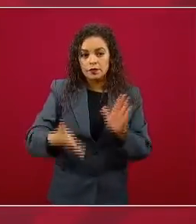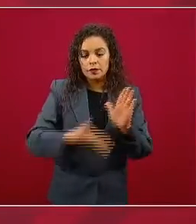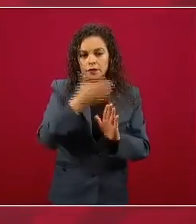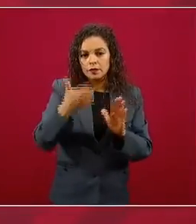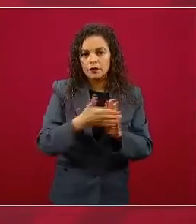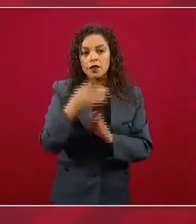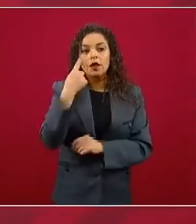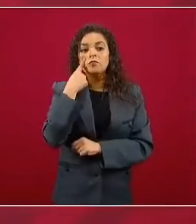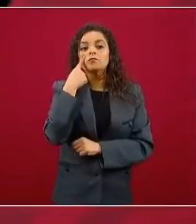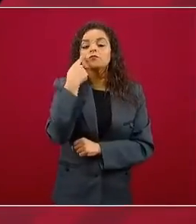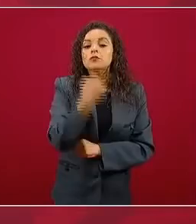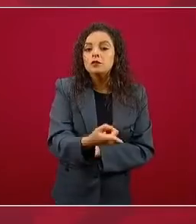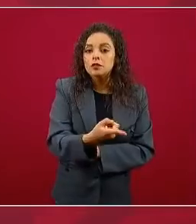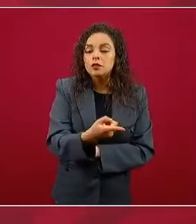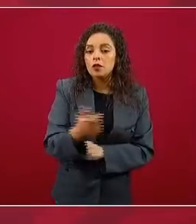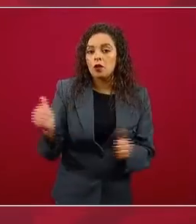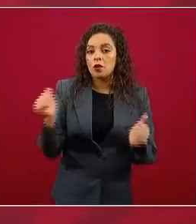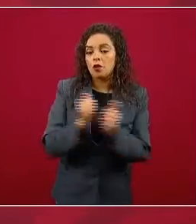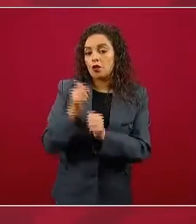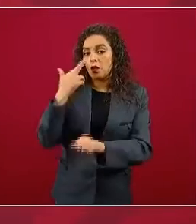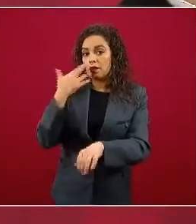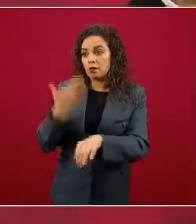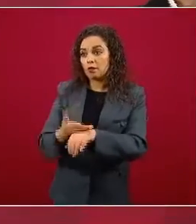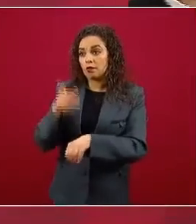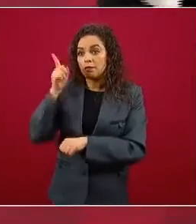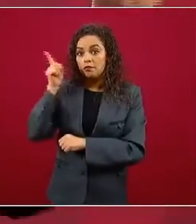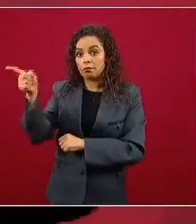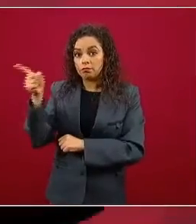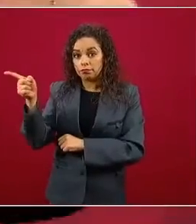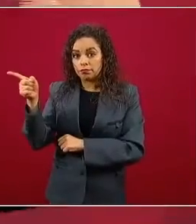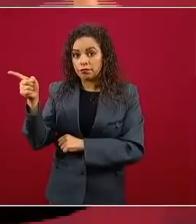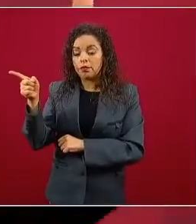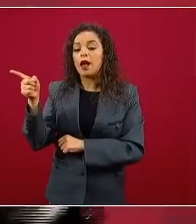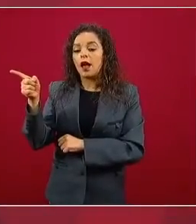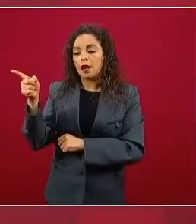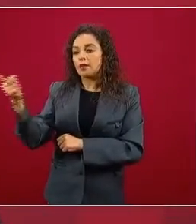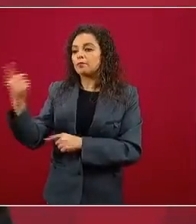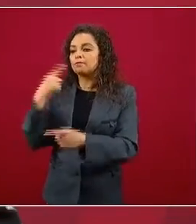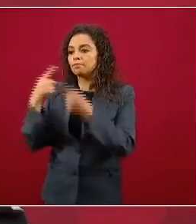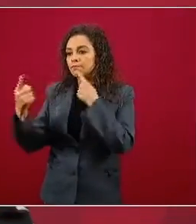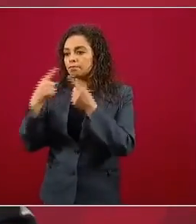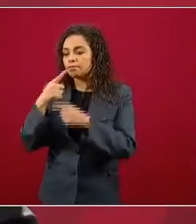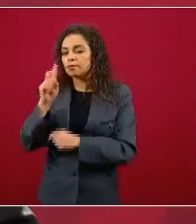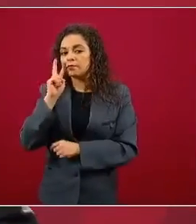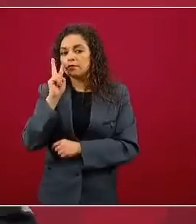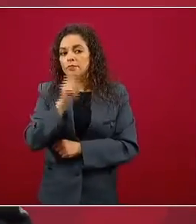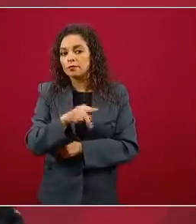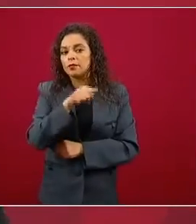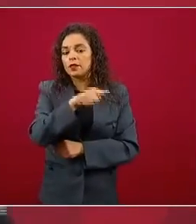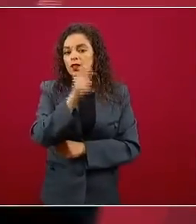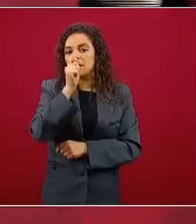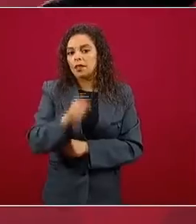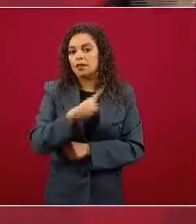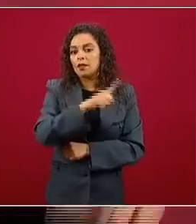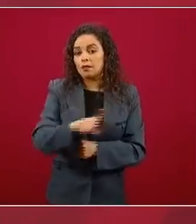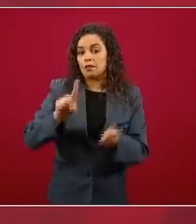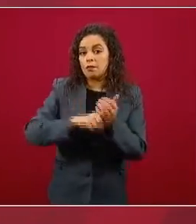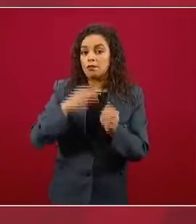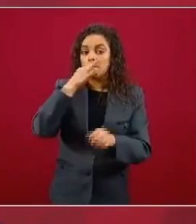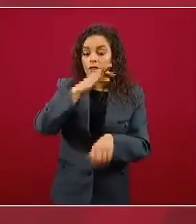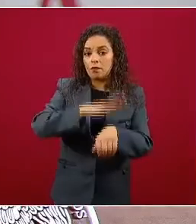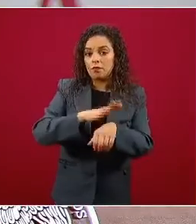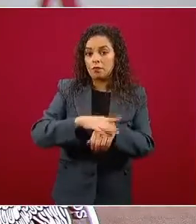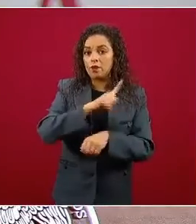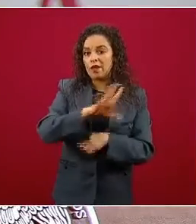los titulares de las dependencias, y se revisa trimestralmente las obras de reconstrucción derivadas de declaratorias de desastre en el